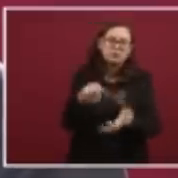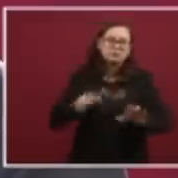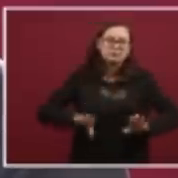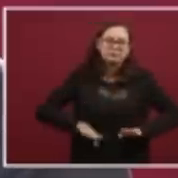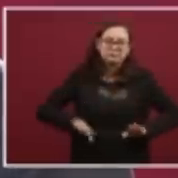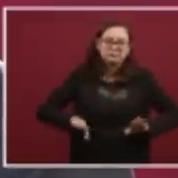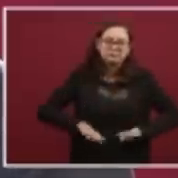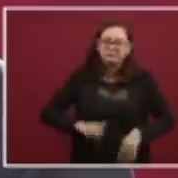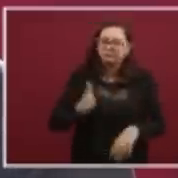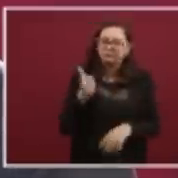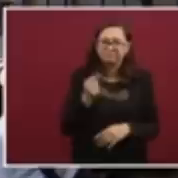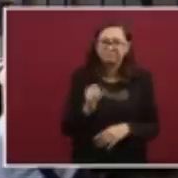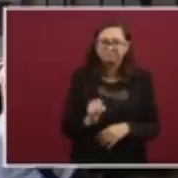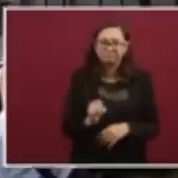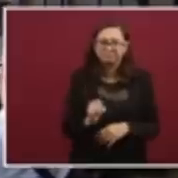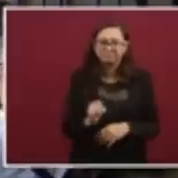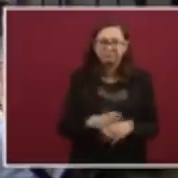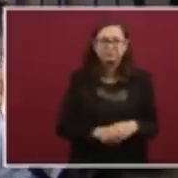de poder